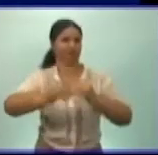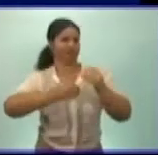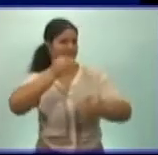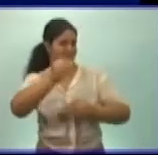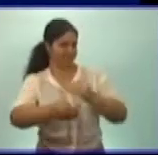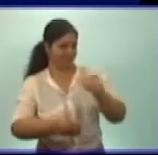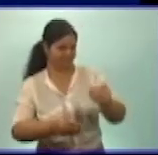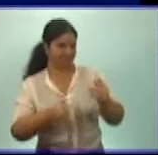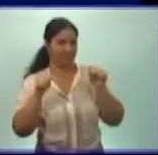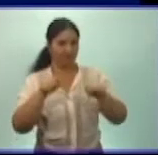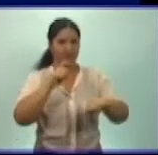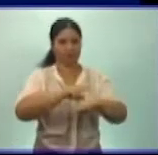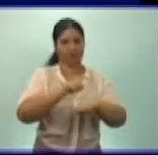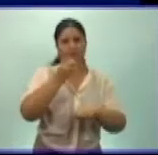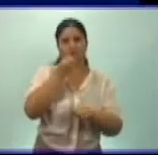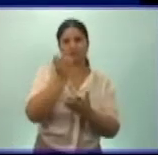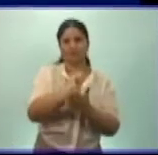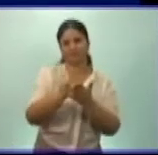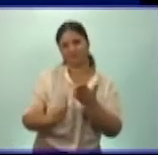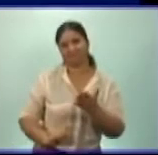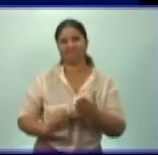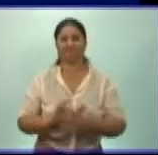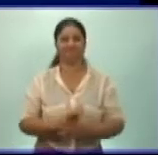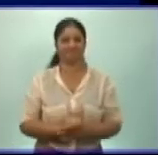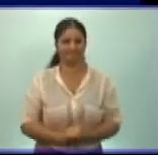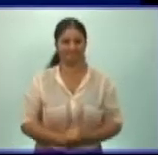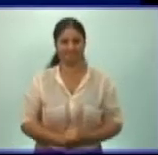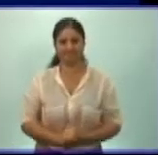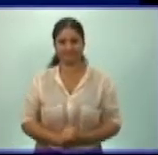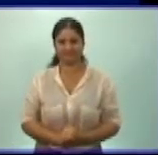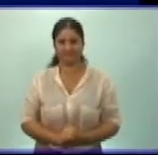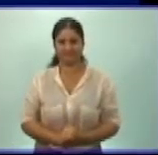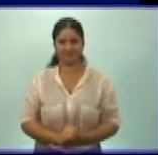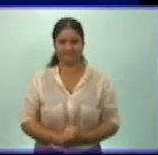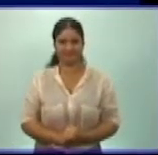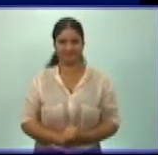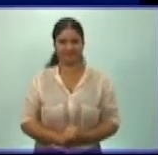estos elementos y luego continuamos.